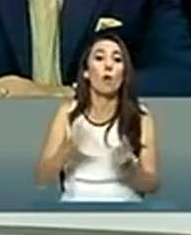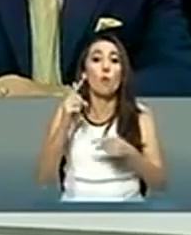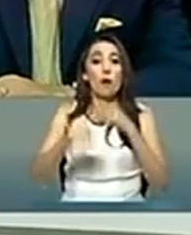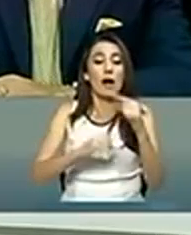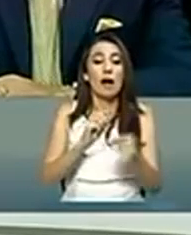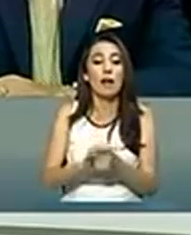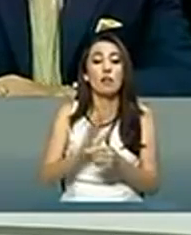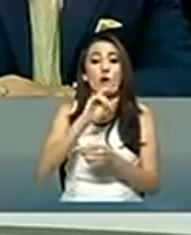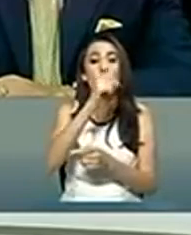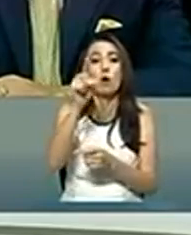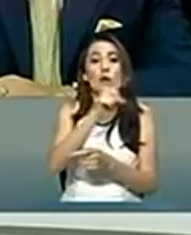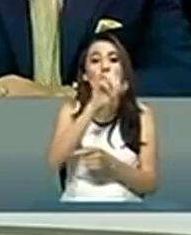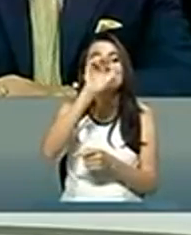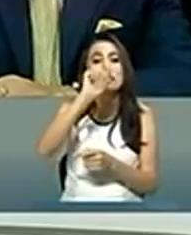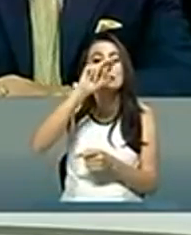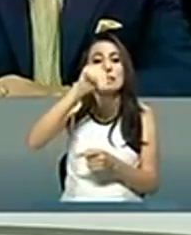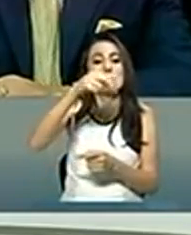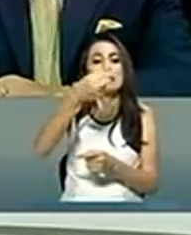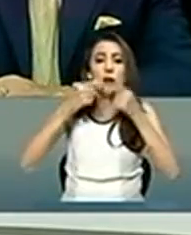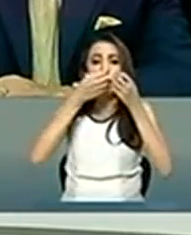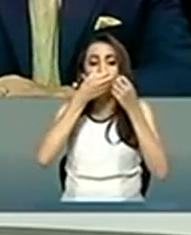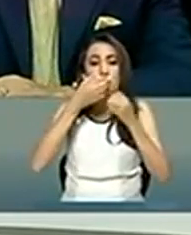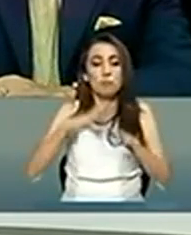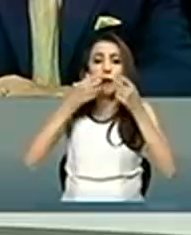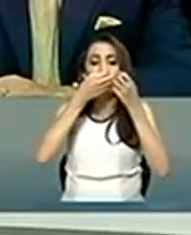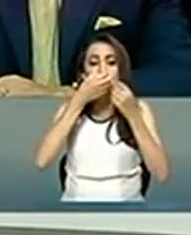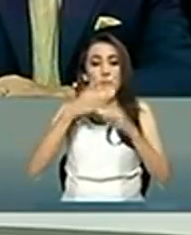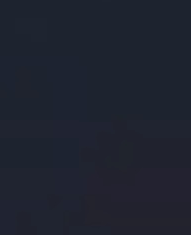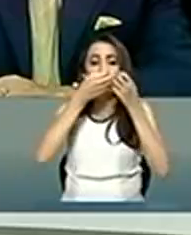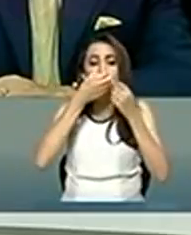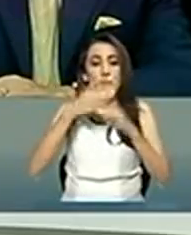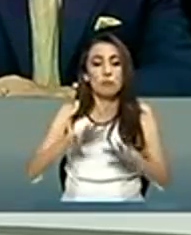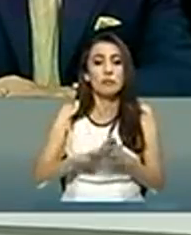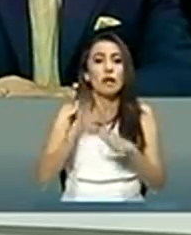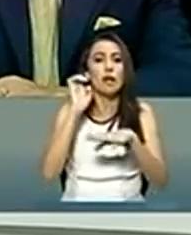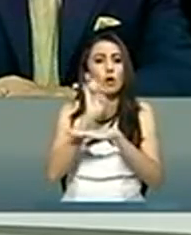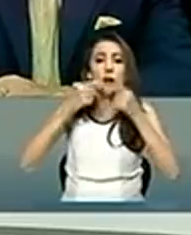Pueden estar tranquilos. Para que quede claro, me refiero a los ociosos.